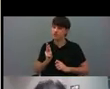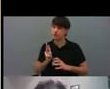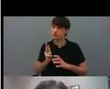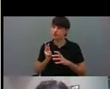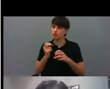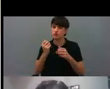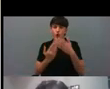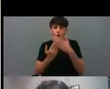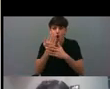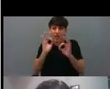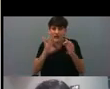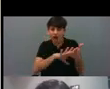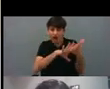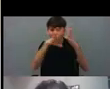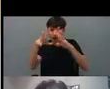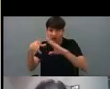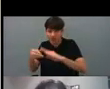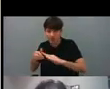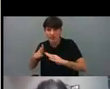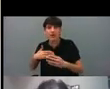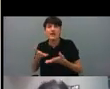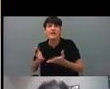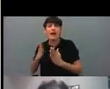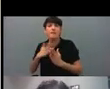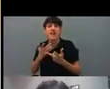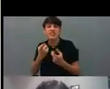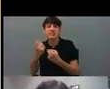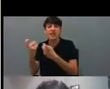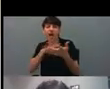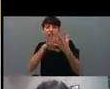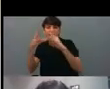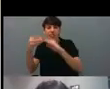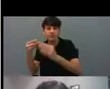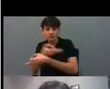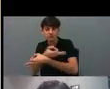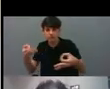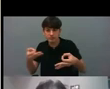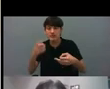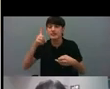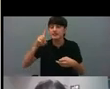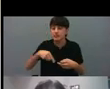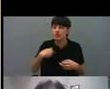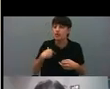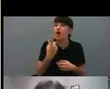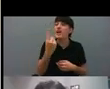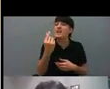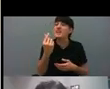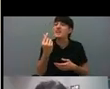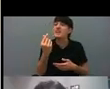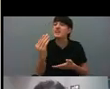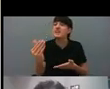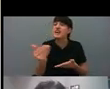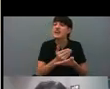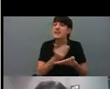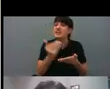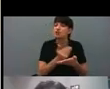adapte a las necesidades de mi hija. Complementa económicamente los ingresos que estoy dejando de percibir